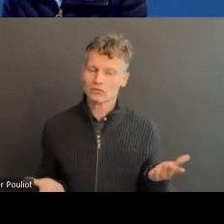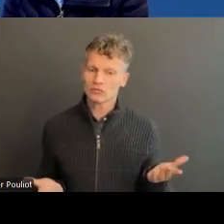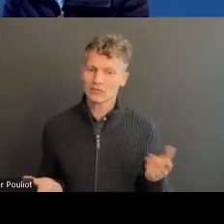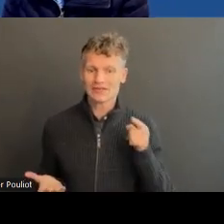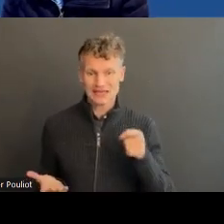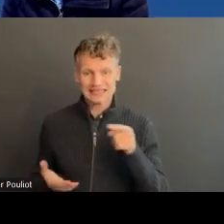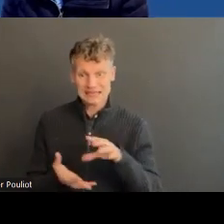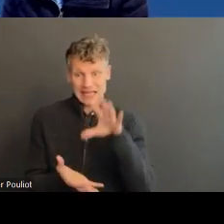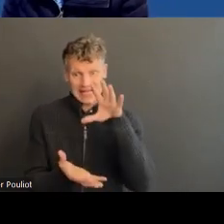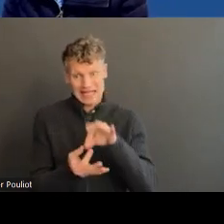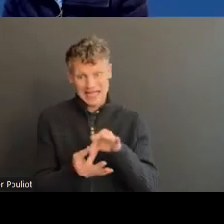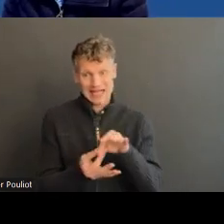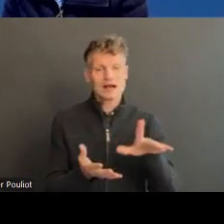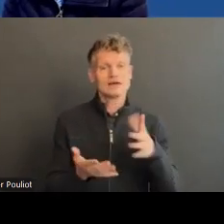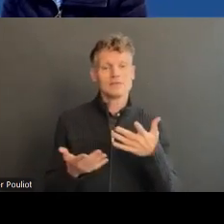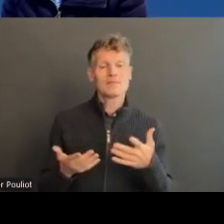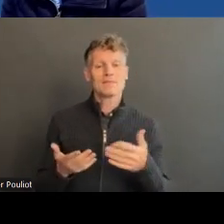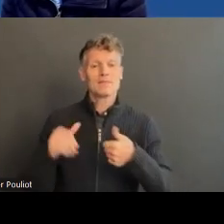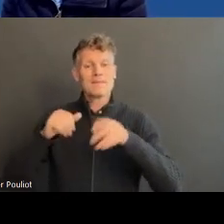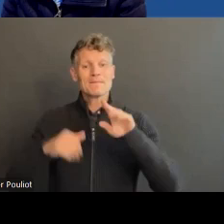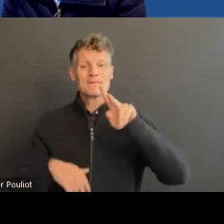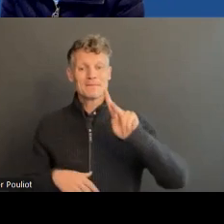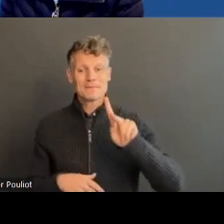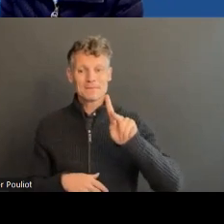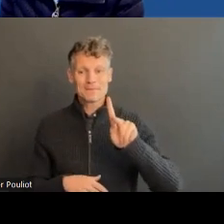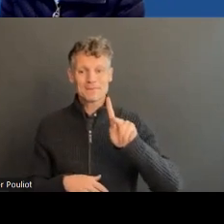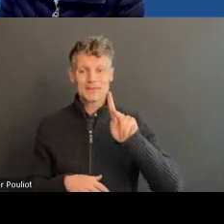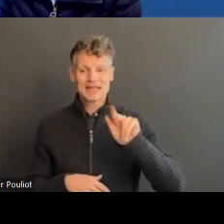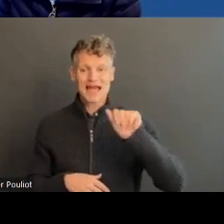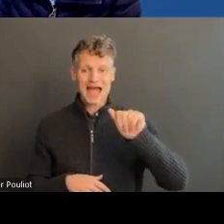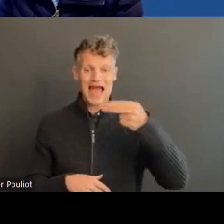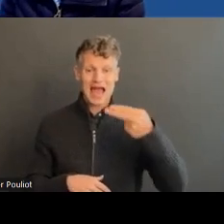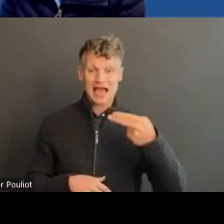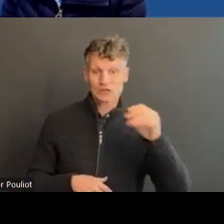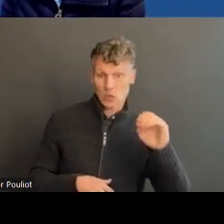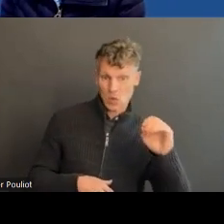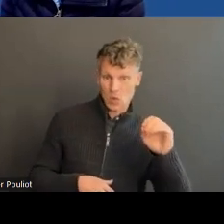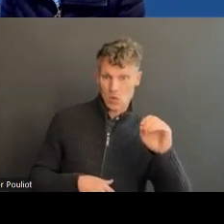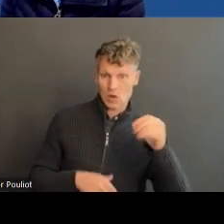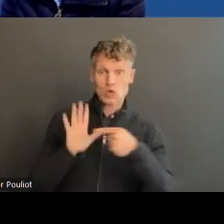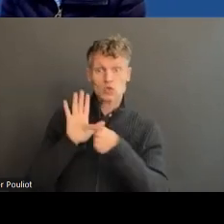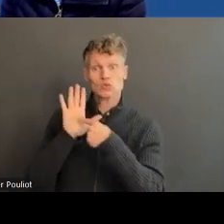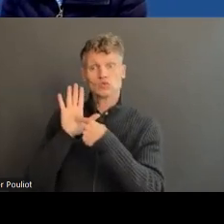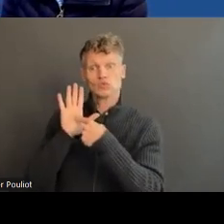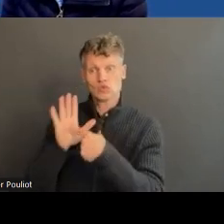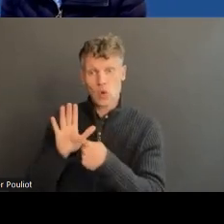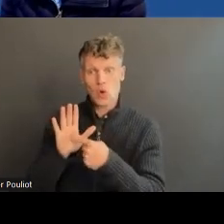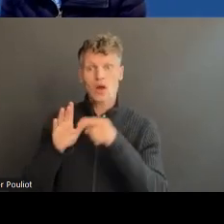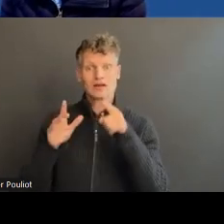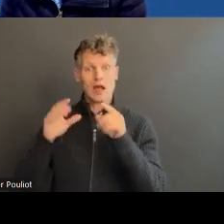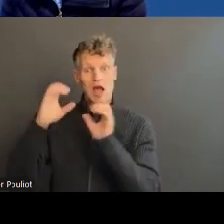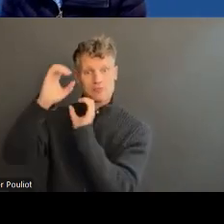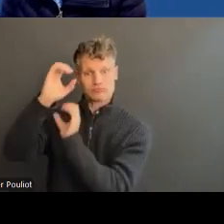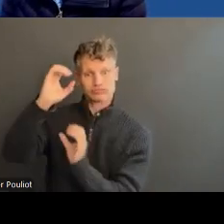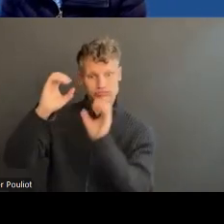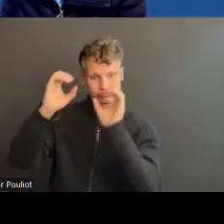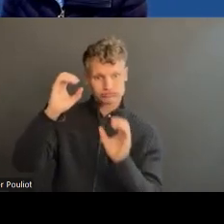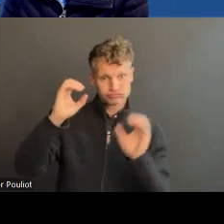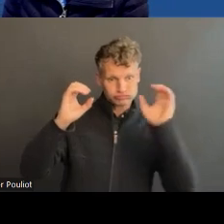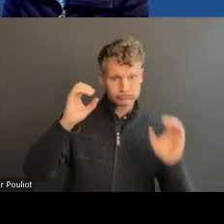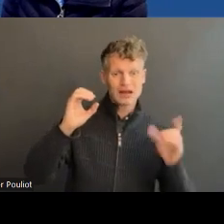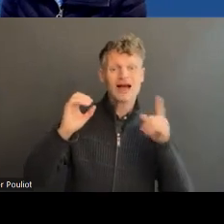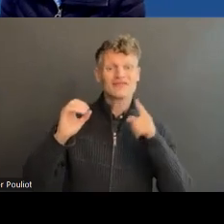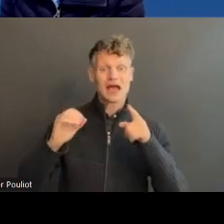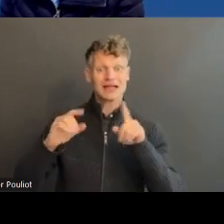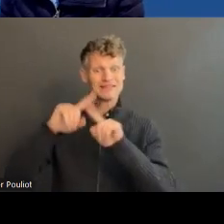información que tenemos de la OPS. Cada uno de las burbujas muestra el padecimiento